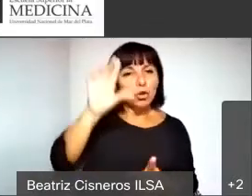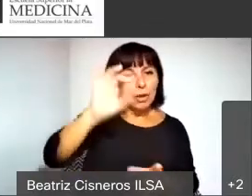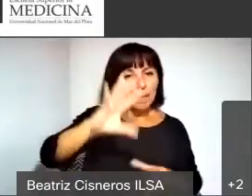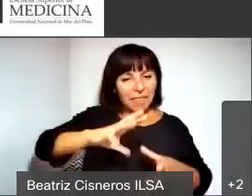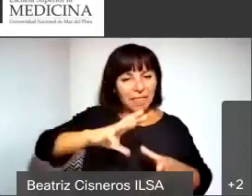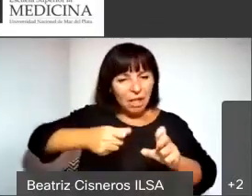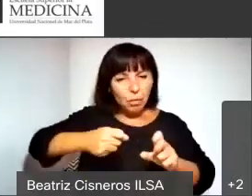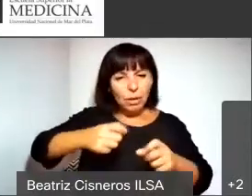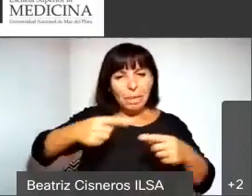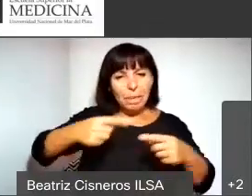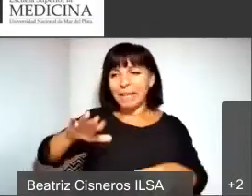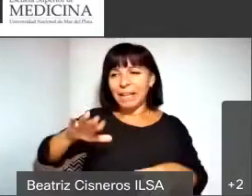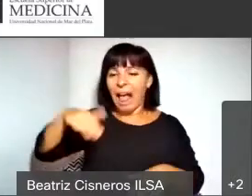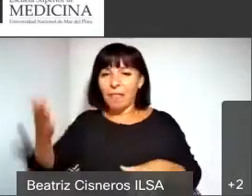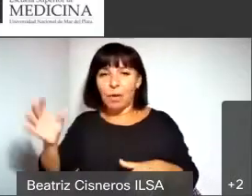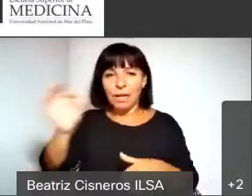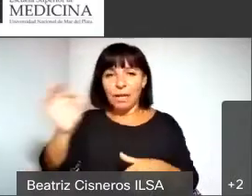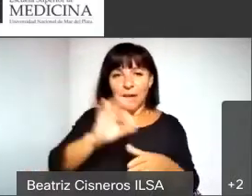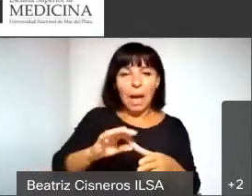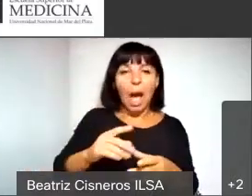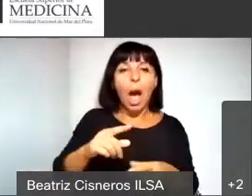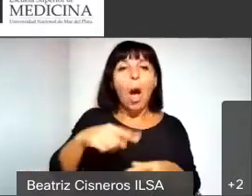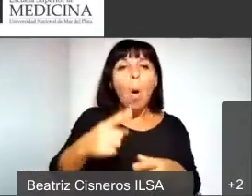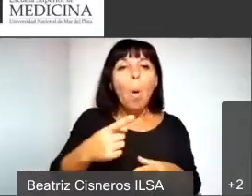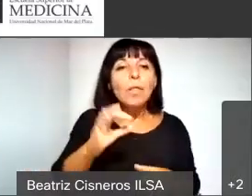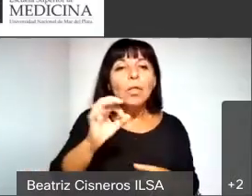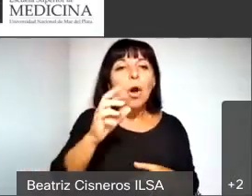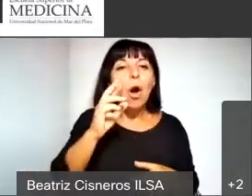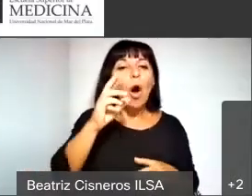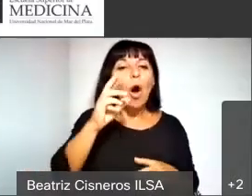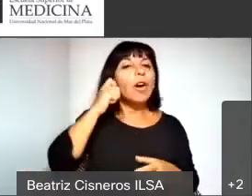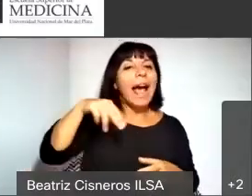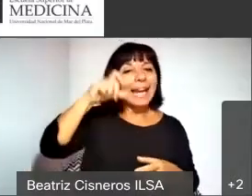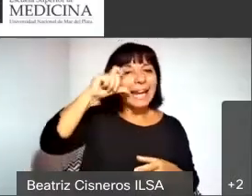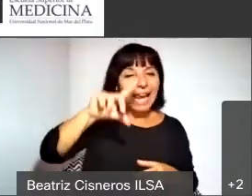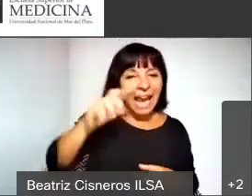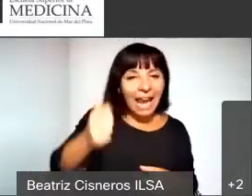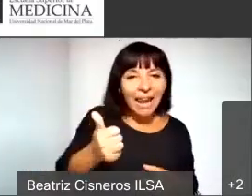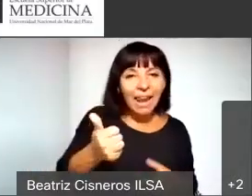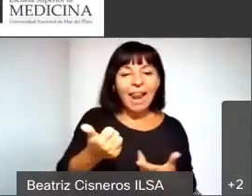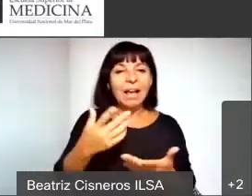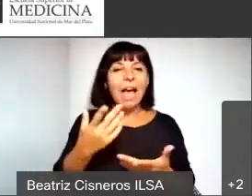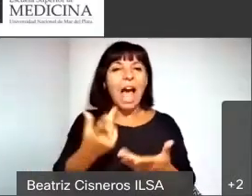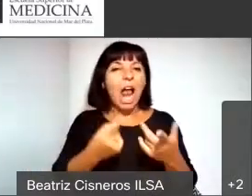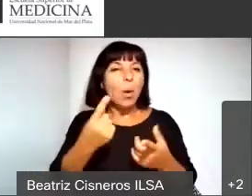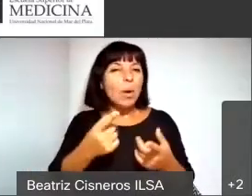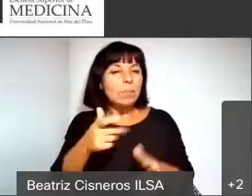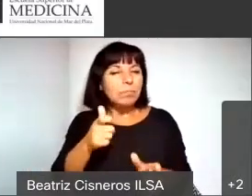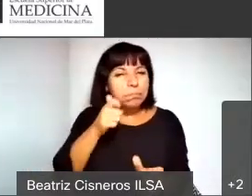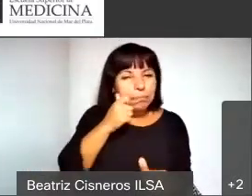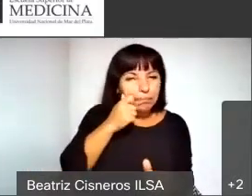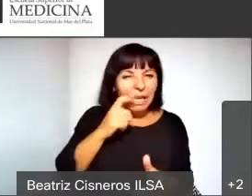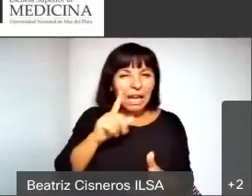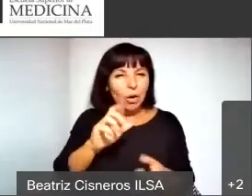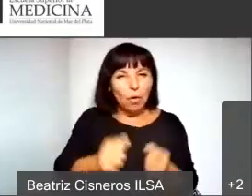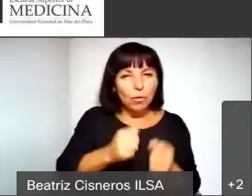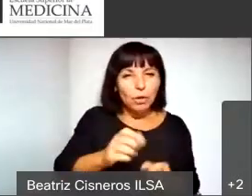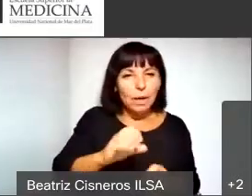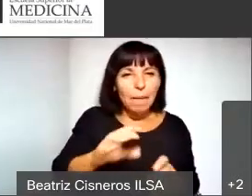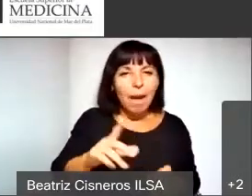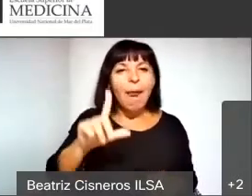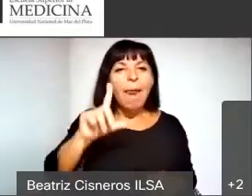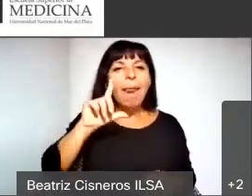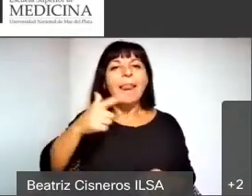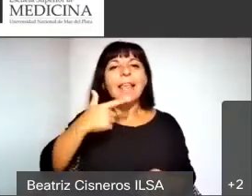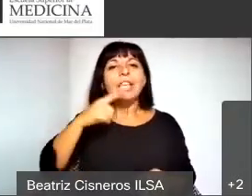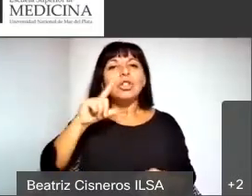las organelas, algunas organelas dejan de cumplir su función o están envejecidas, los lisosomas se fusionan con